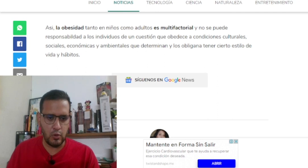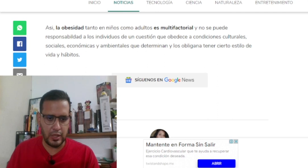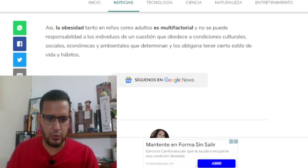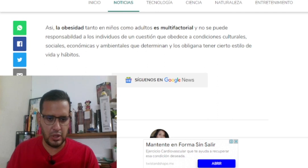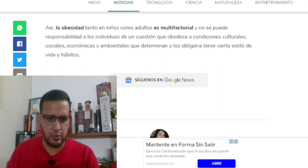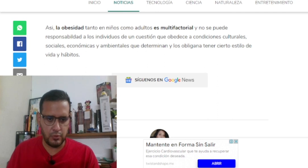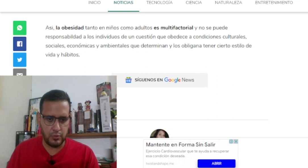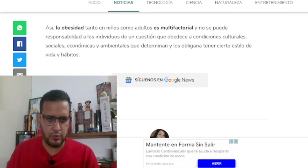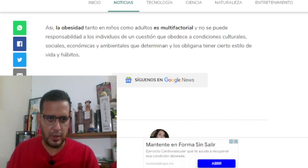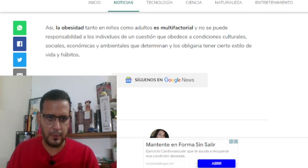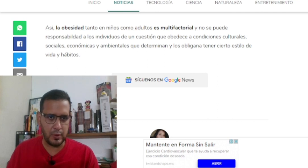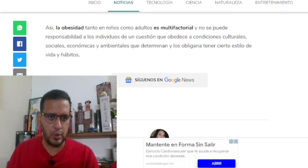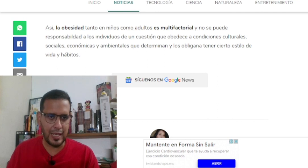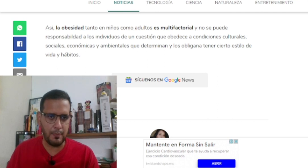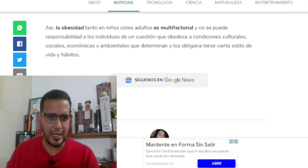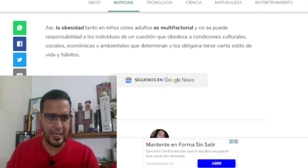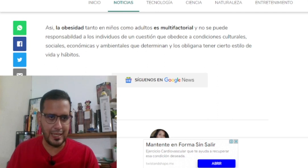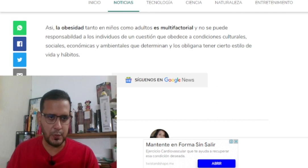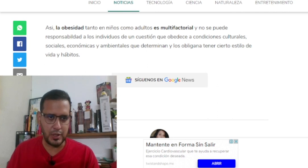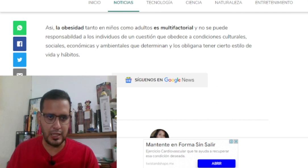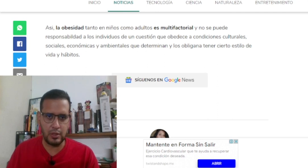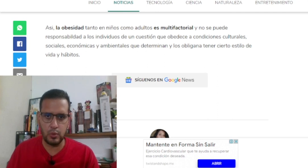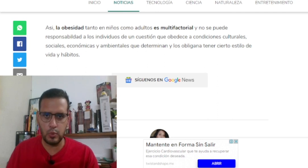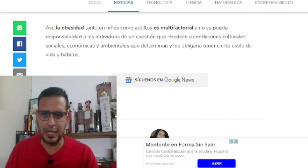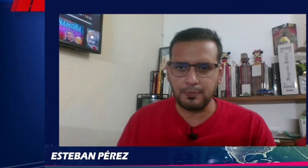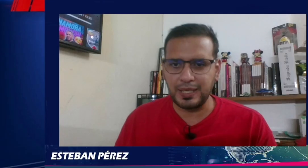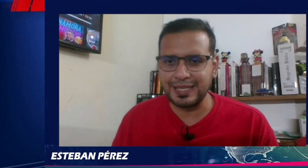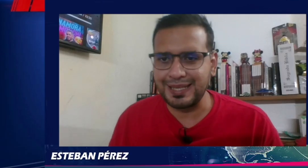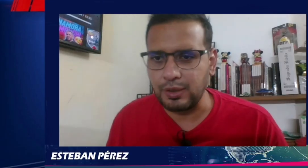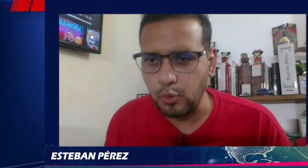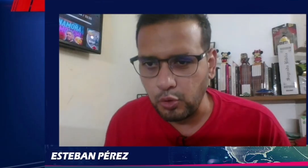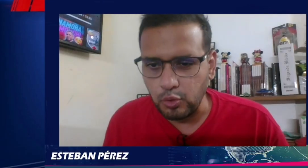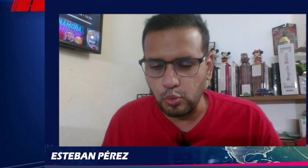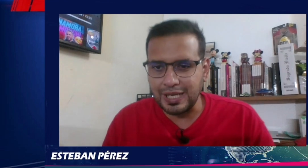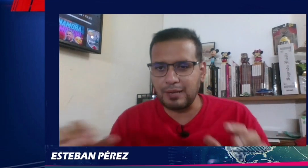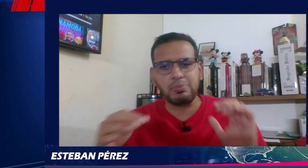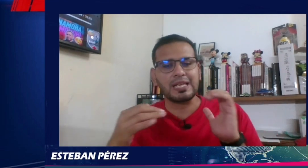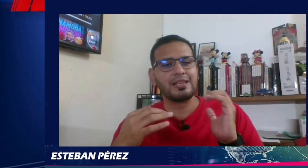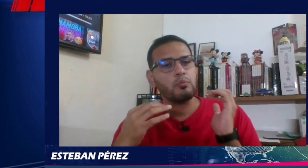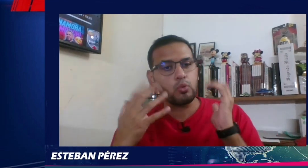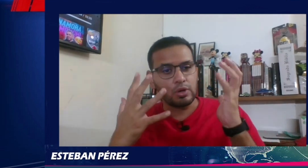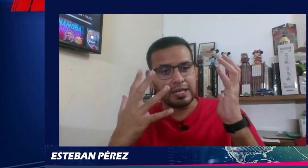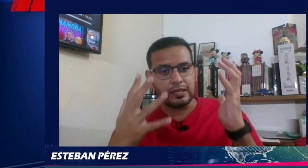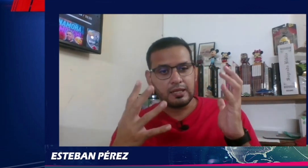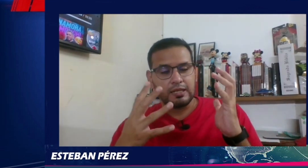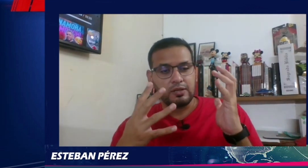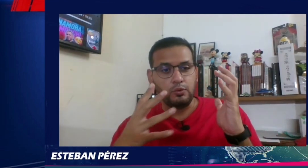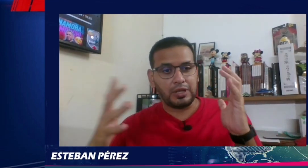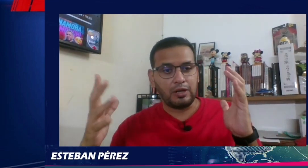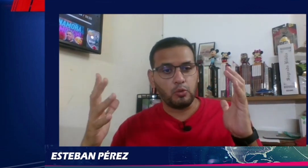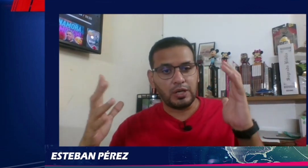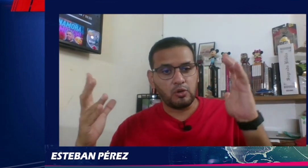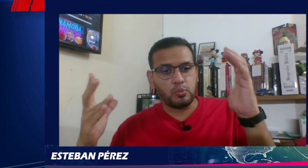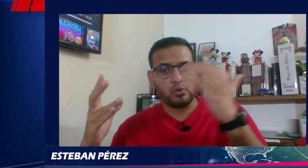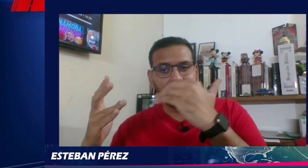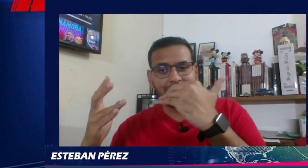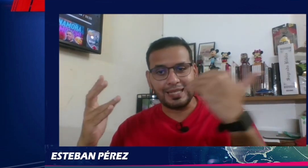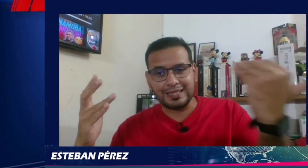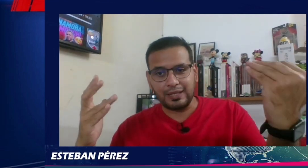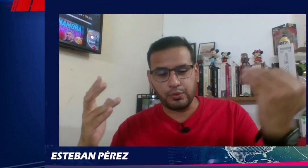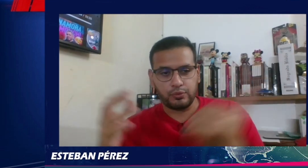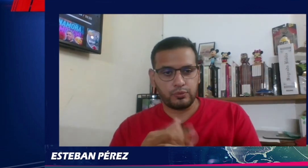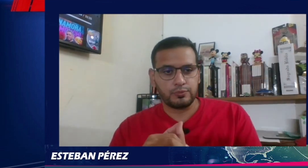¿Qué fue lo que sucedió? Empezó una campaña de desprestigio, una campaña de odio, una campaña de burla contra el gobierno por